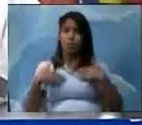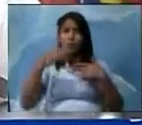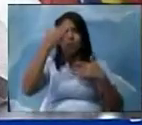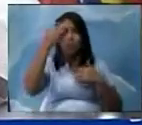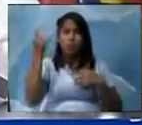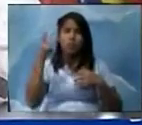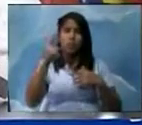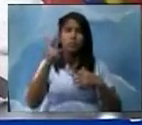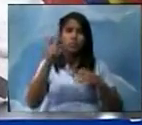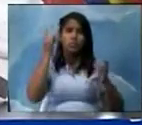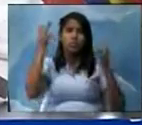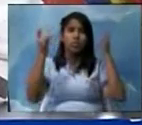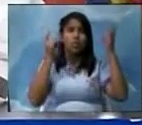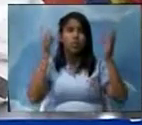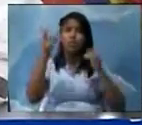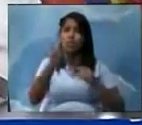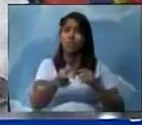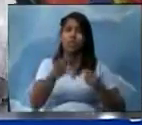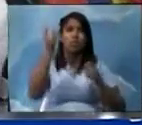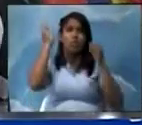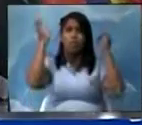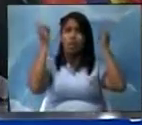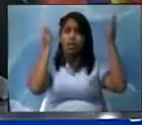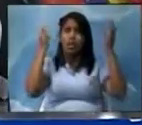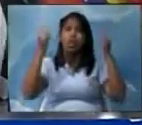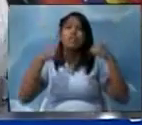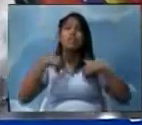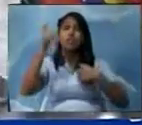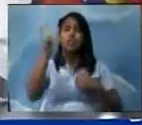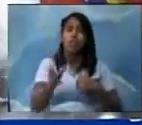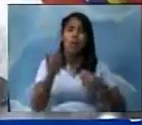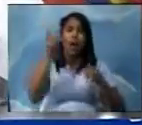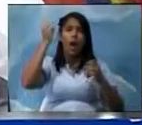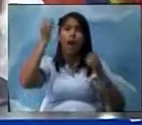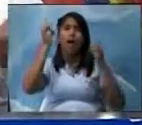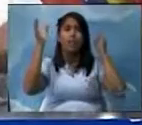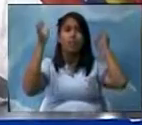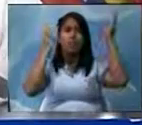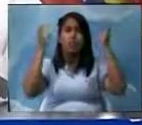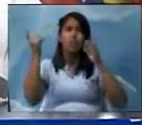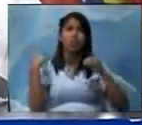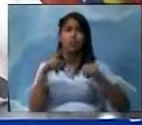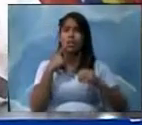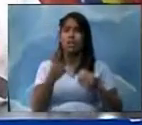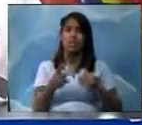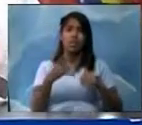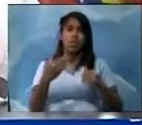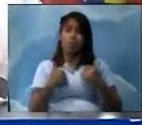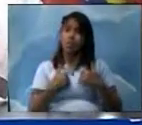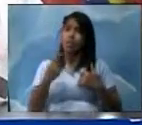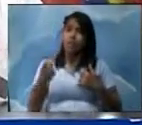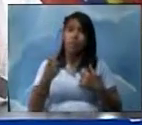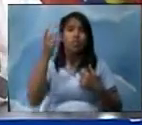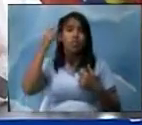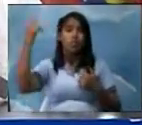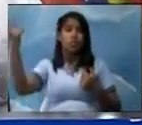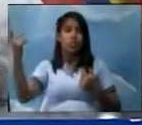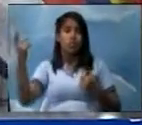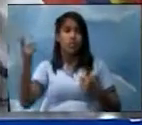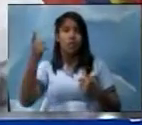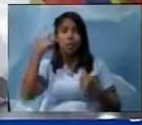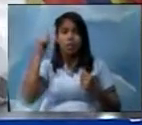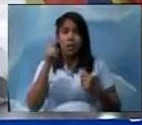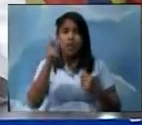olvidó Y ustedes no son adivinos ustedes no son si son adivinos ustedes tienen que decirme lo que lo que yo soñé